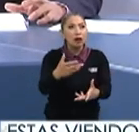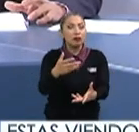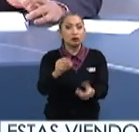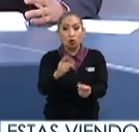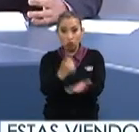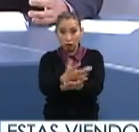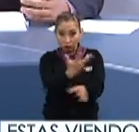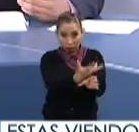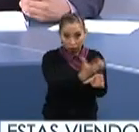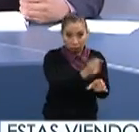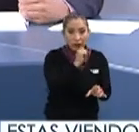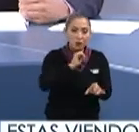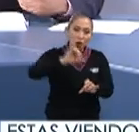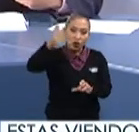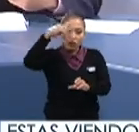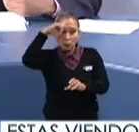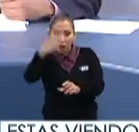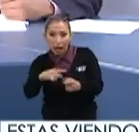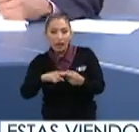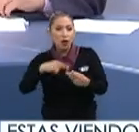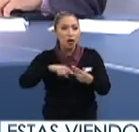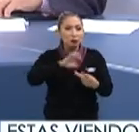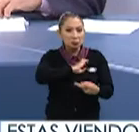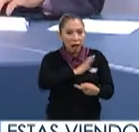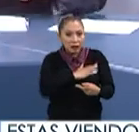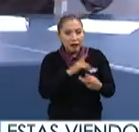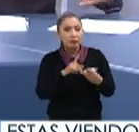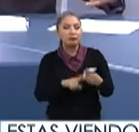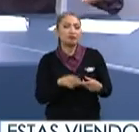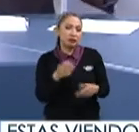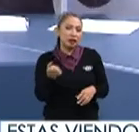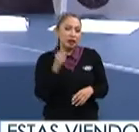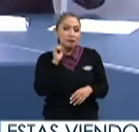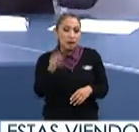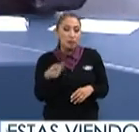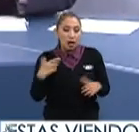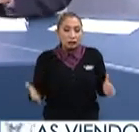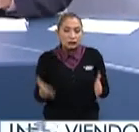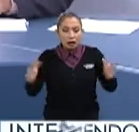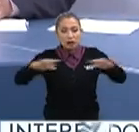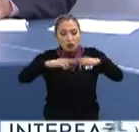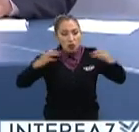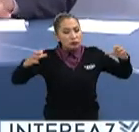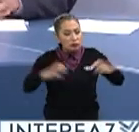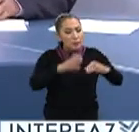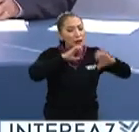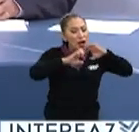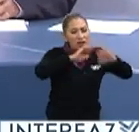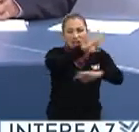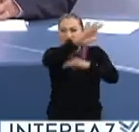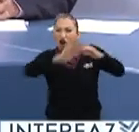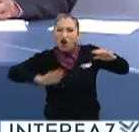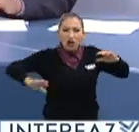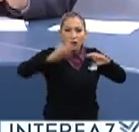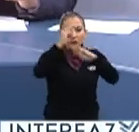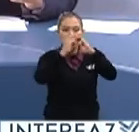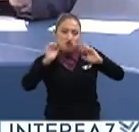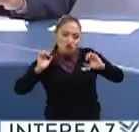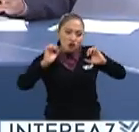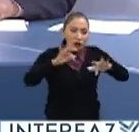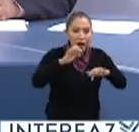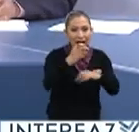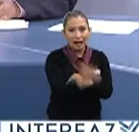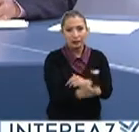solo en los Estados Unidos, también en México, también en España, y precisamente es fomentar un encuentro entre periodistas de todo el mundo,